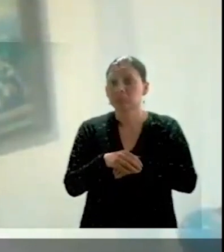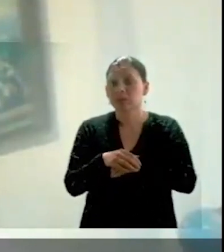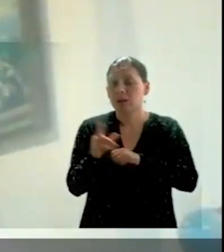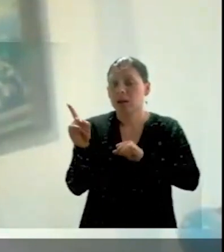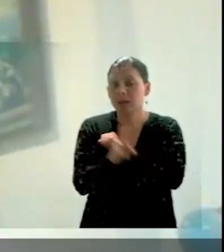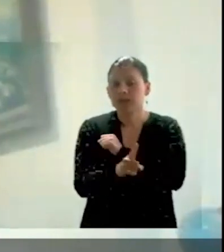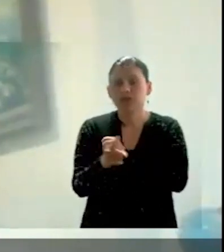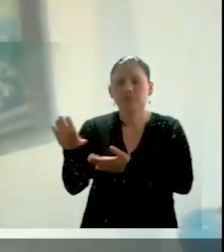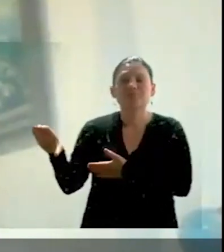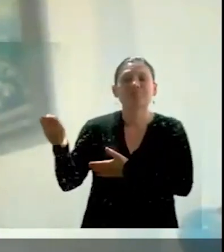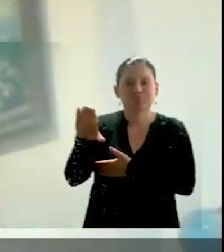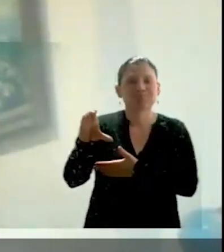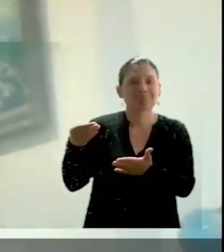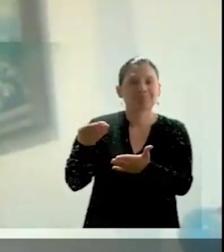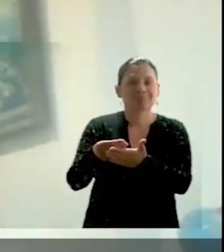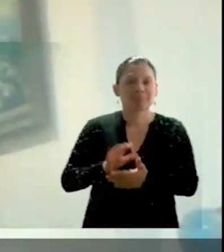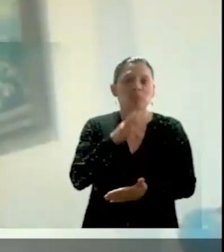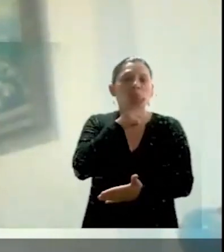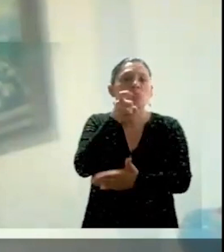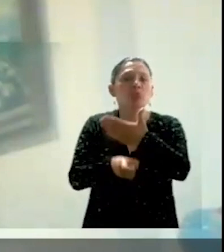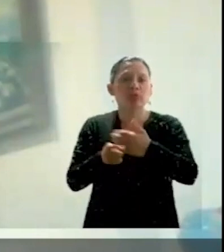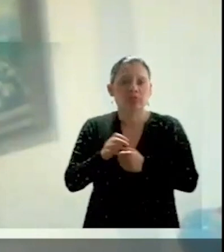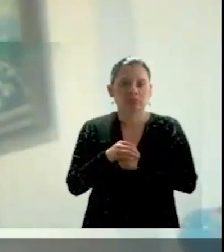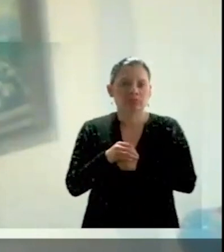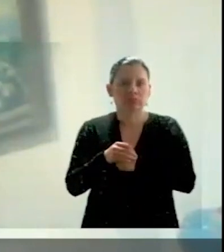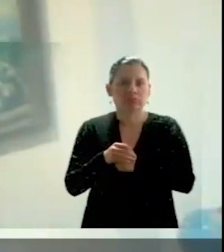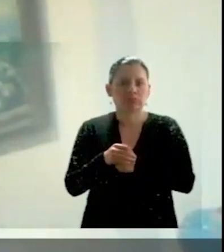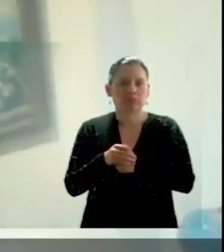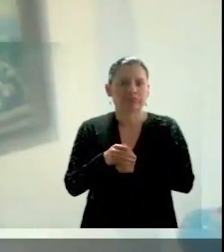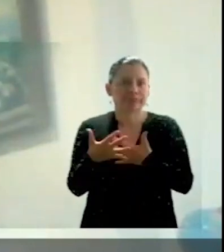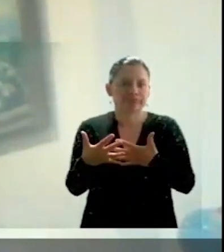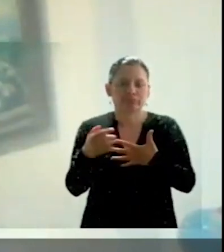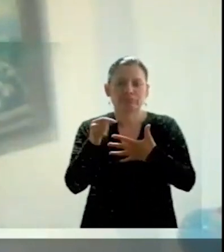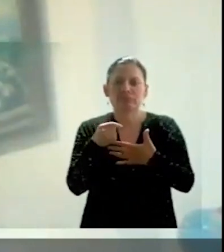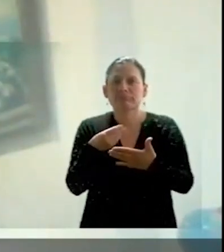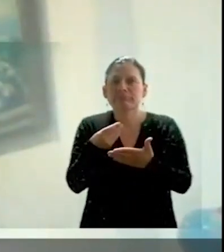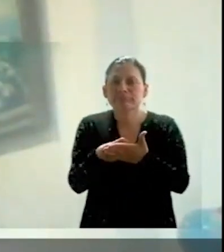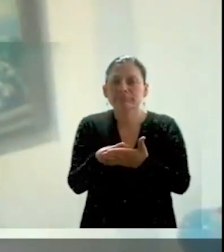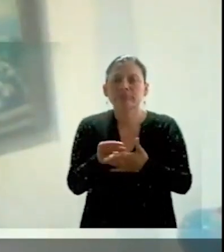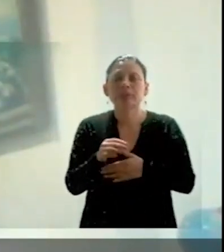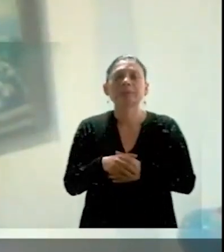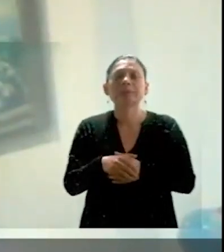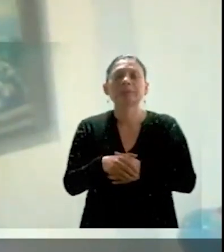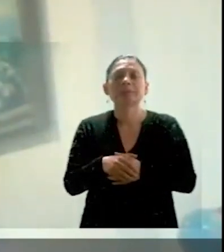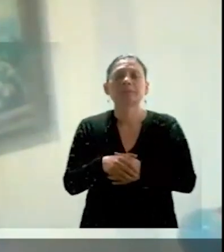económicas fuertes, de manera que haya pagos